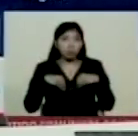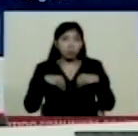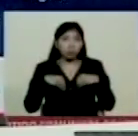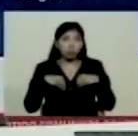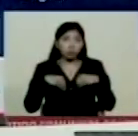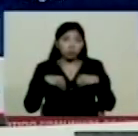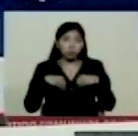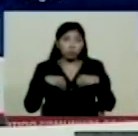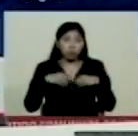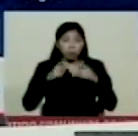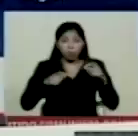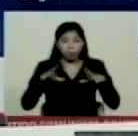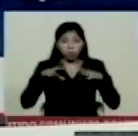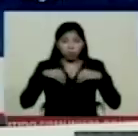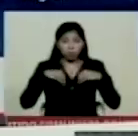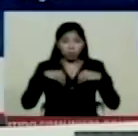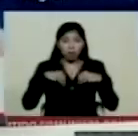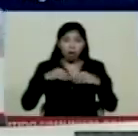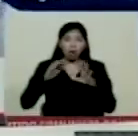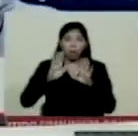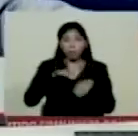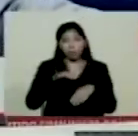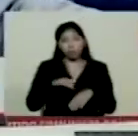minoría, a la oposición.